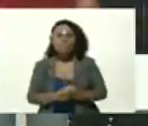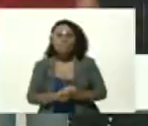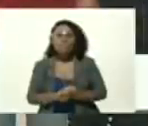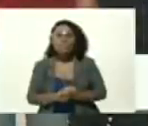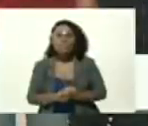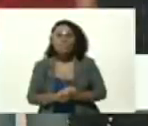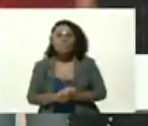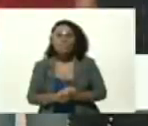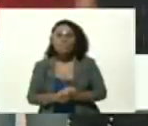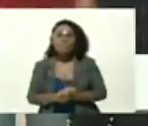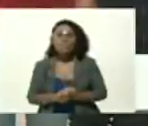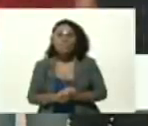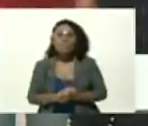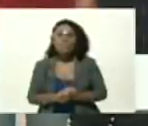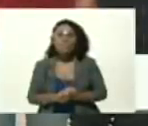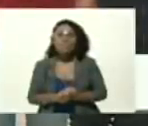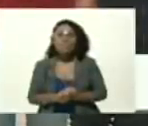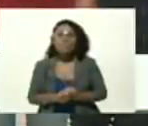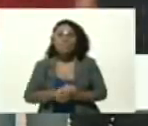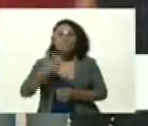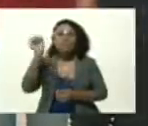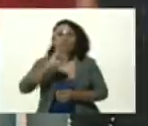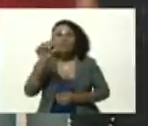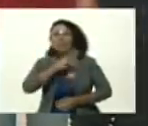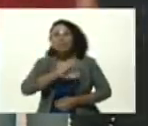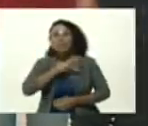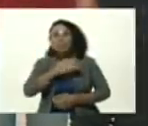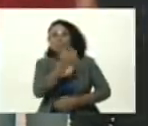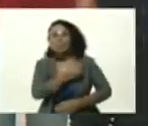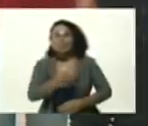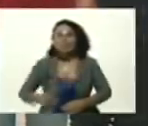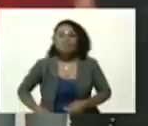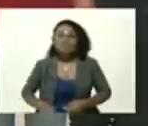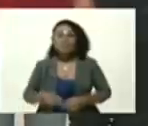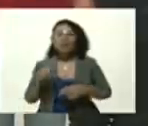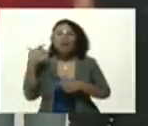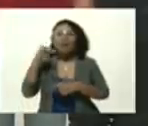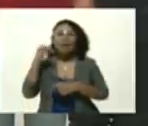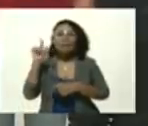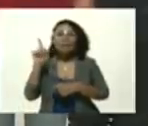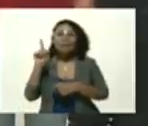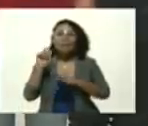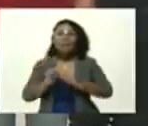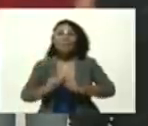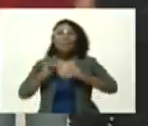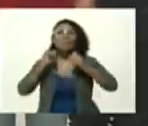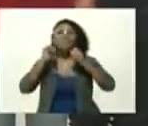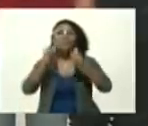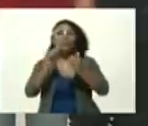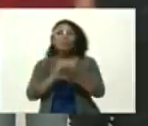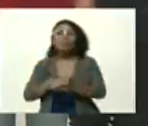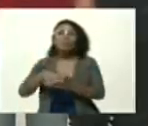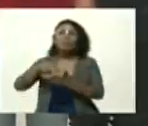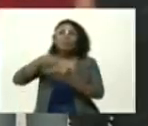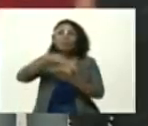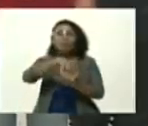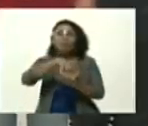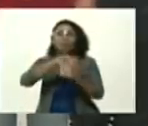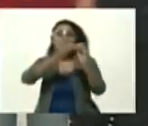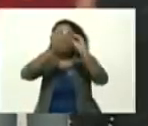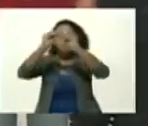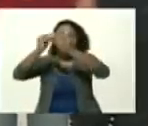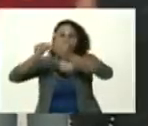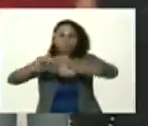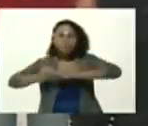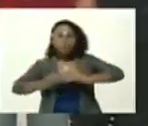Adelante, Mérida. Sí, señor presidente, en efecto se ha comenzado a levantar